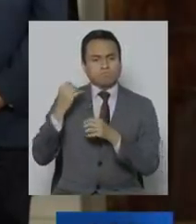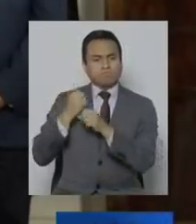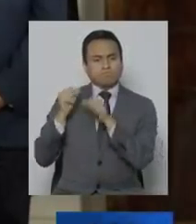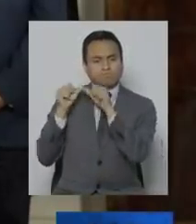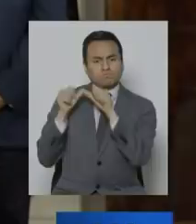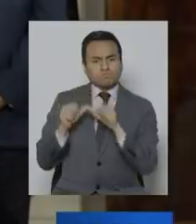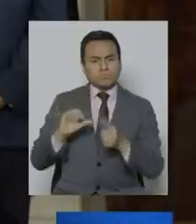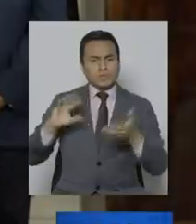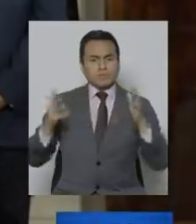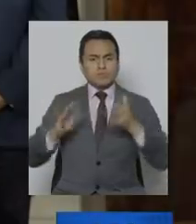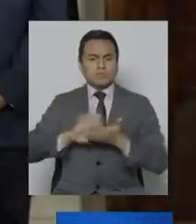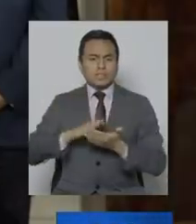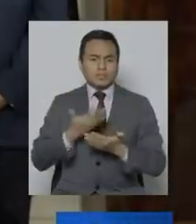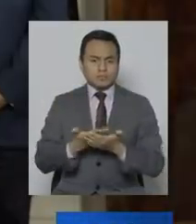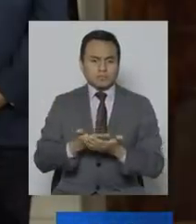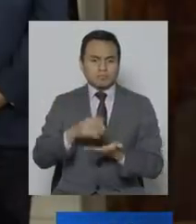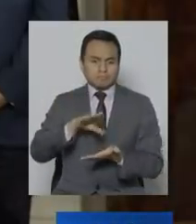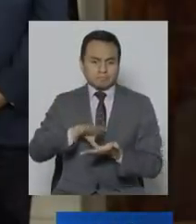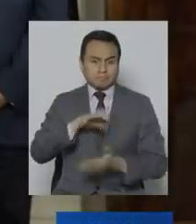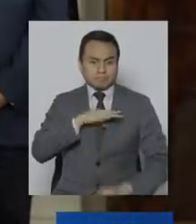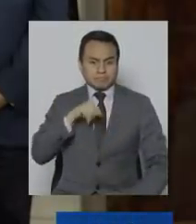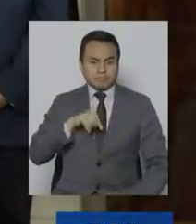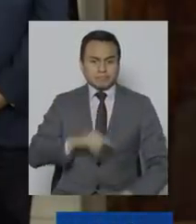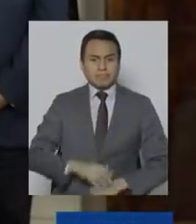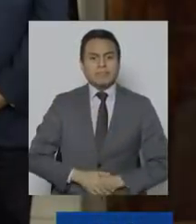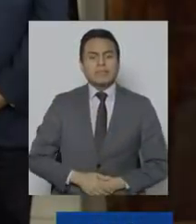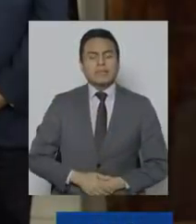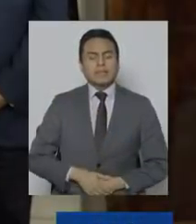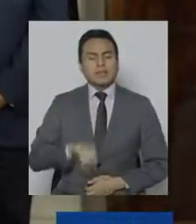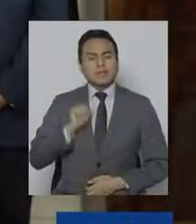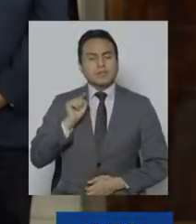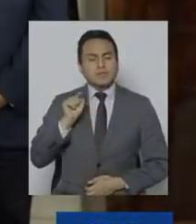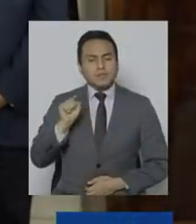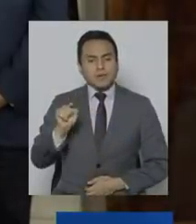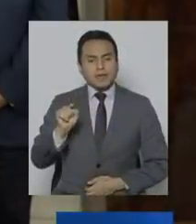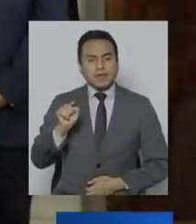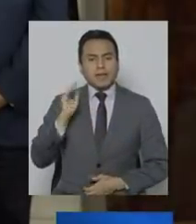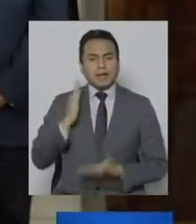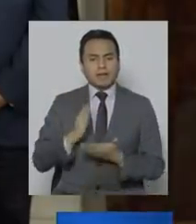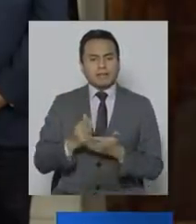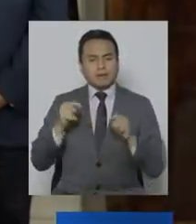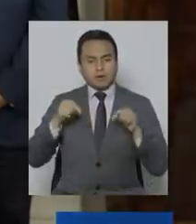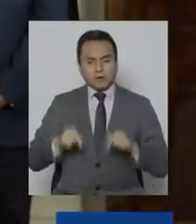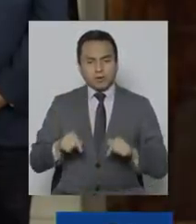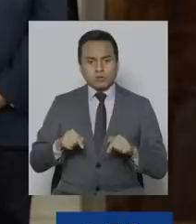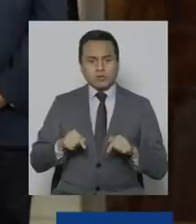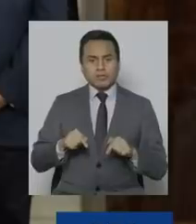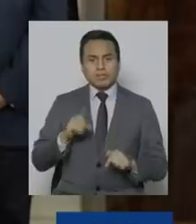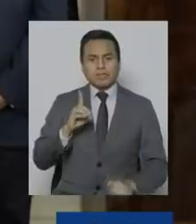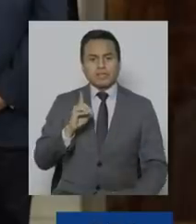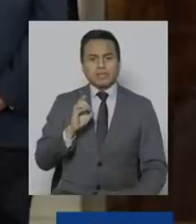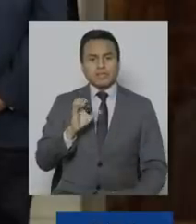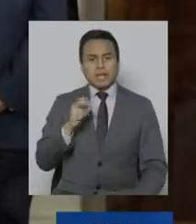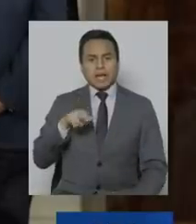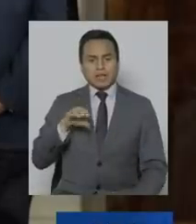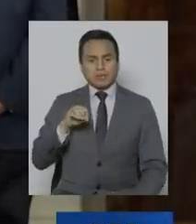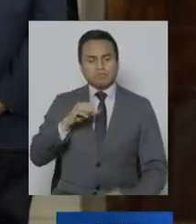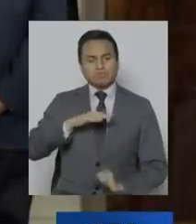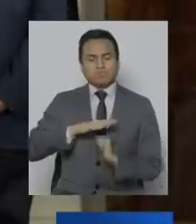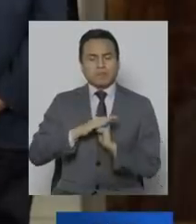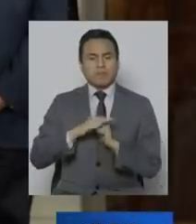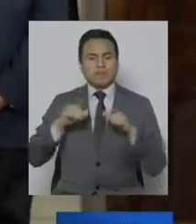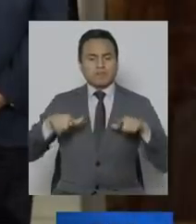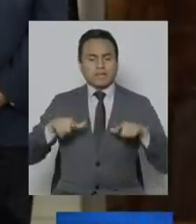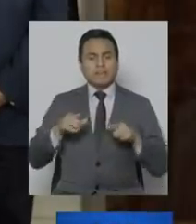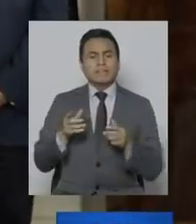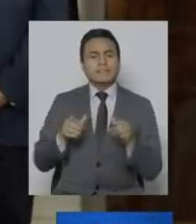mundo de salud en nuestro país. Fue, hasta el día de hoy, decano de la Facultad de Ciencias